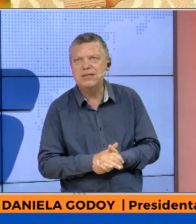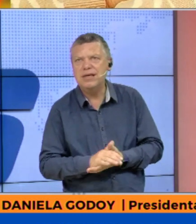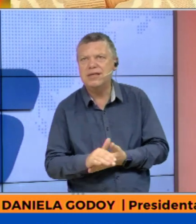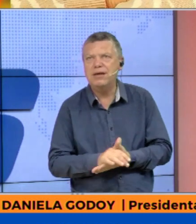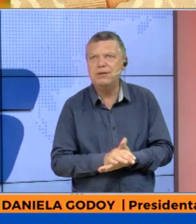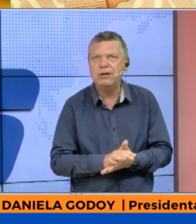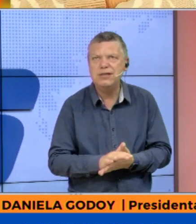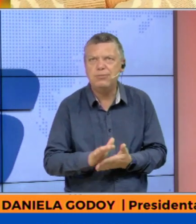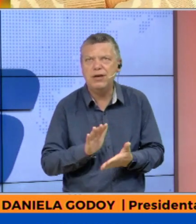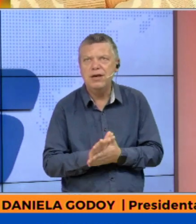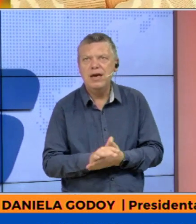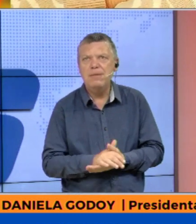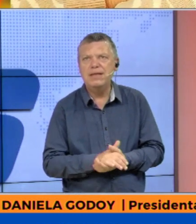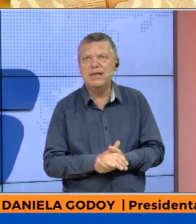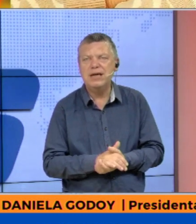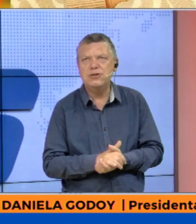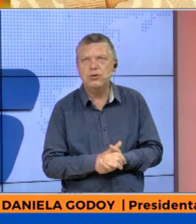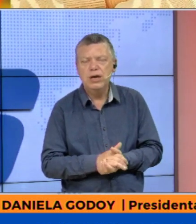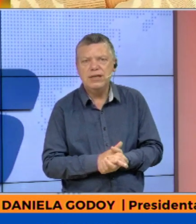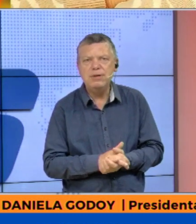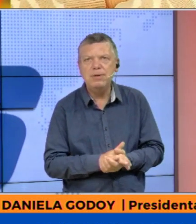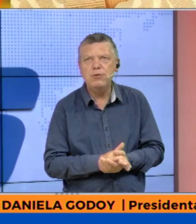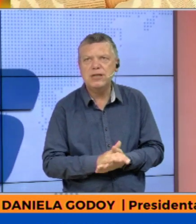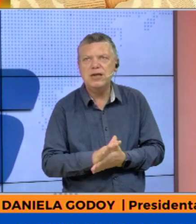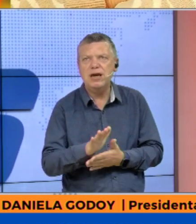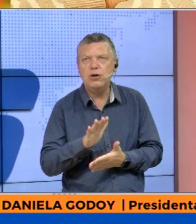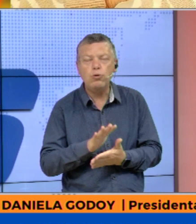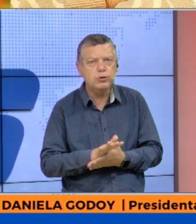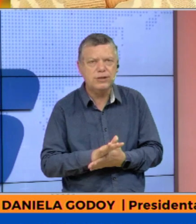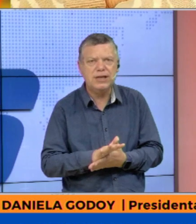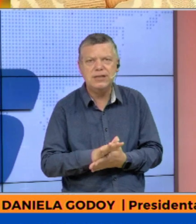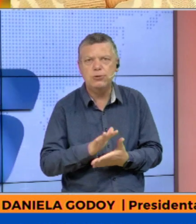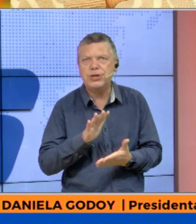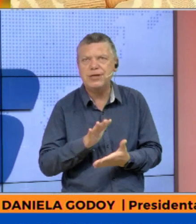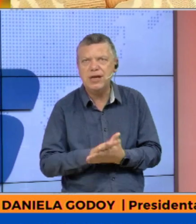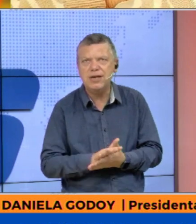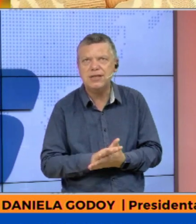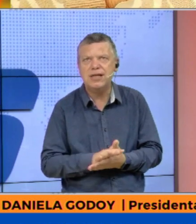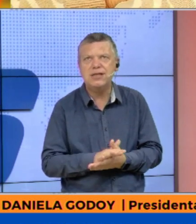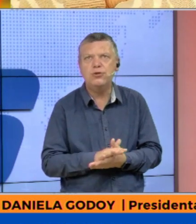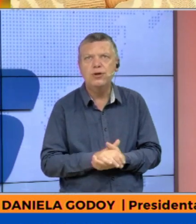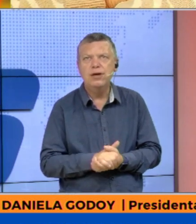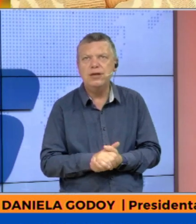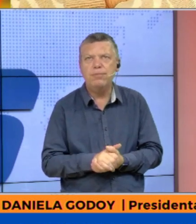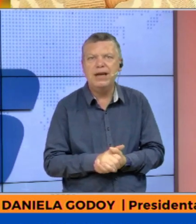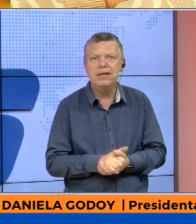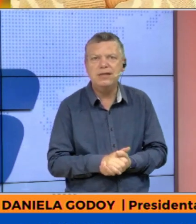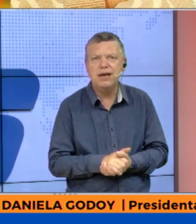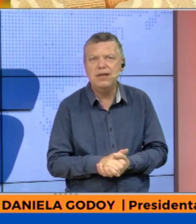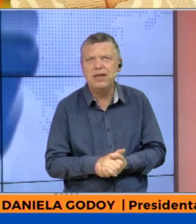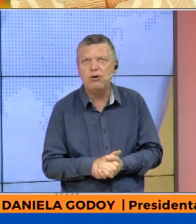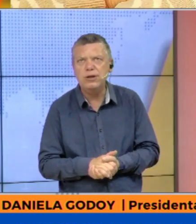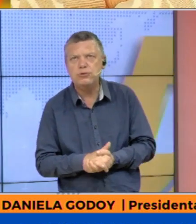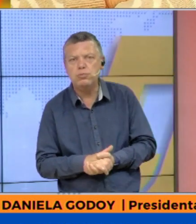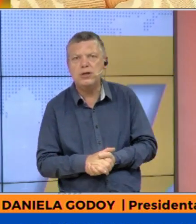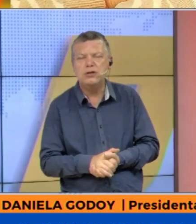Canal 6 visualice, pone en pantalla esto. También vemos allí cursos que se están haciendo, talleres que se están haciendo, digo, para las distintas